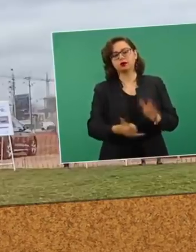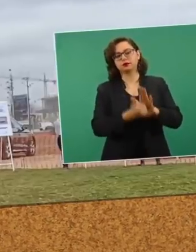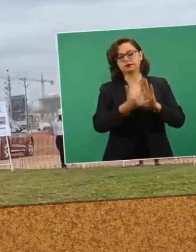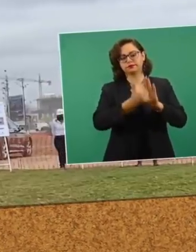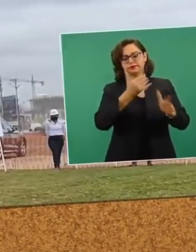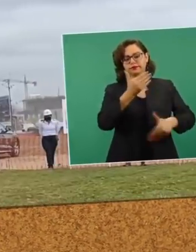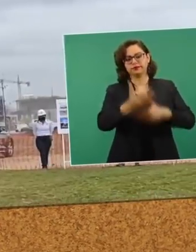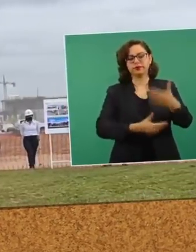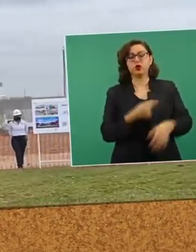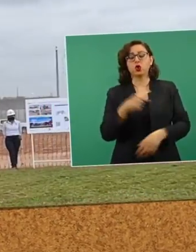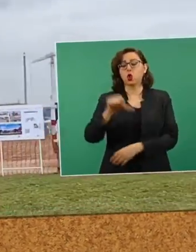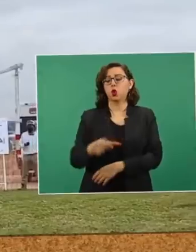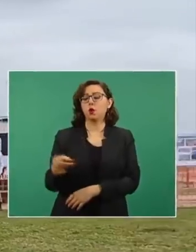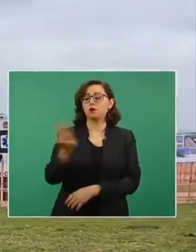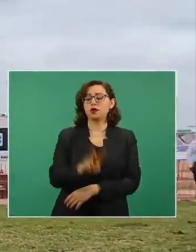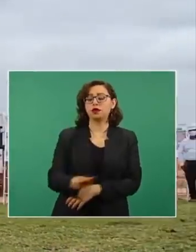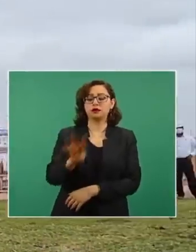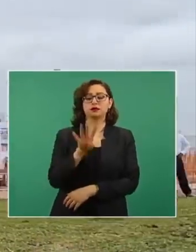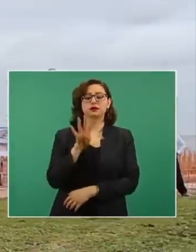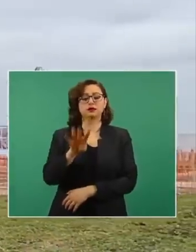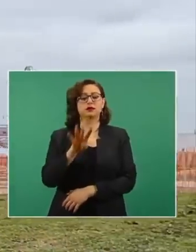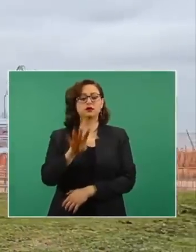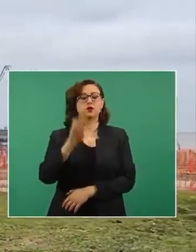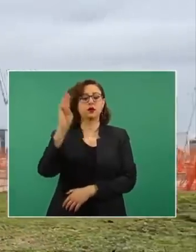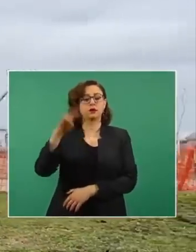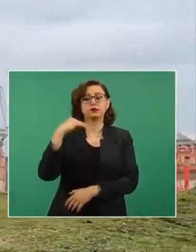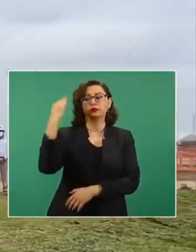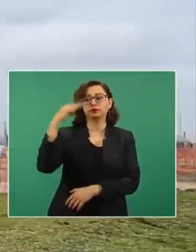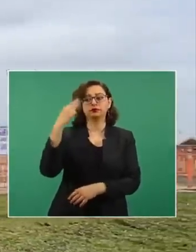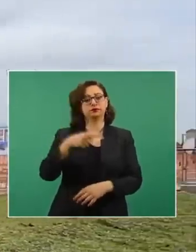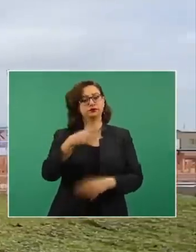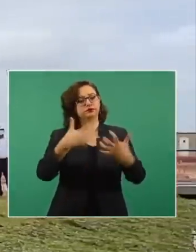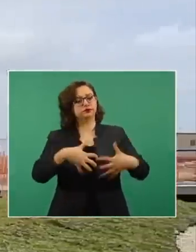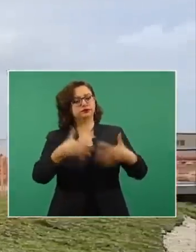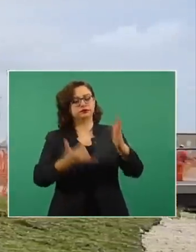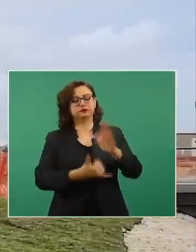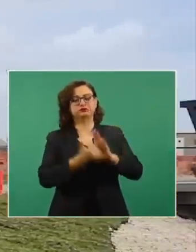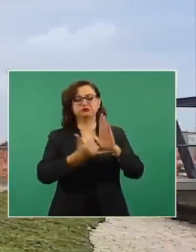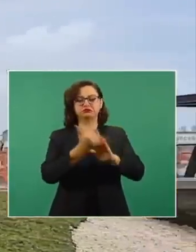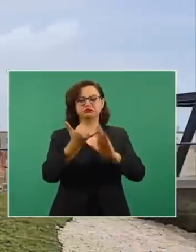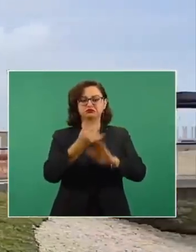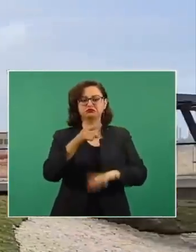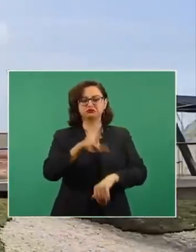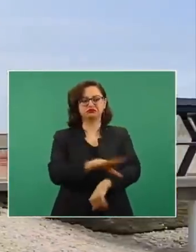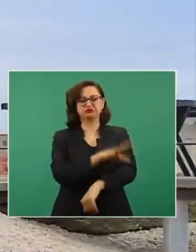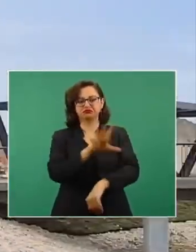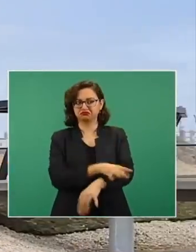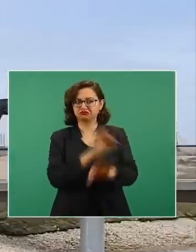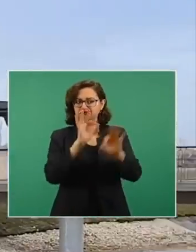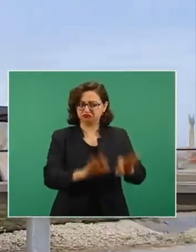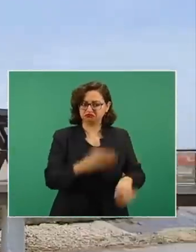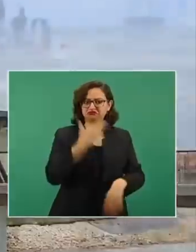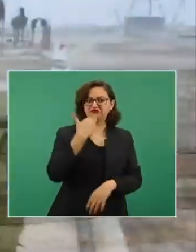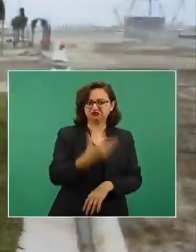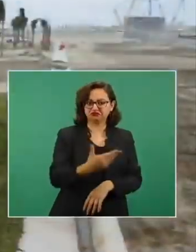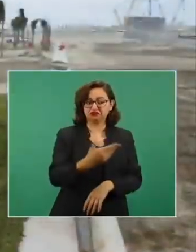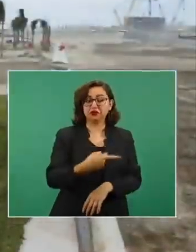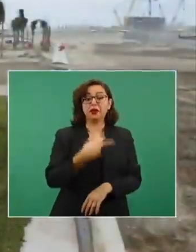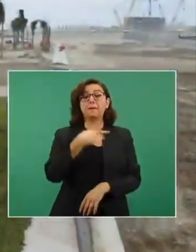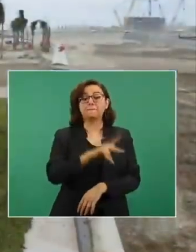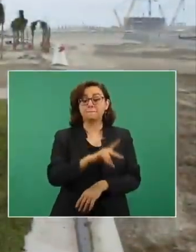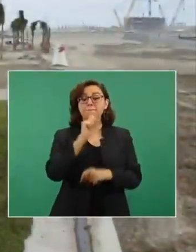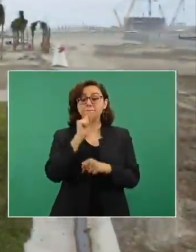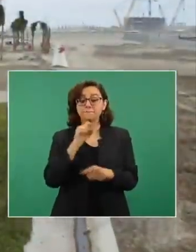Es viernes 19 de marzo y esta refinería va a tener una alta eficiencia energética, pero también